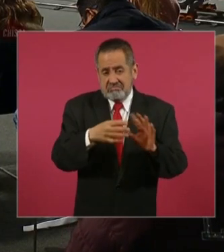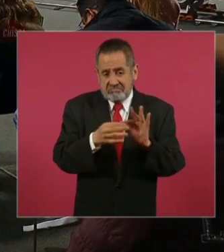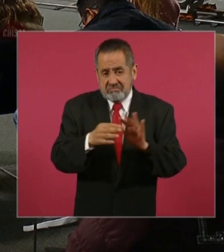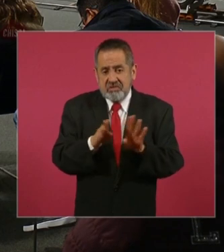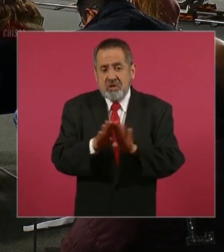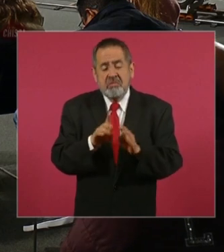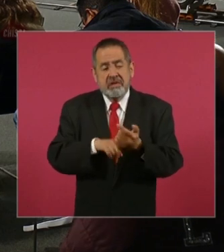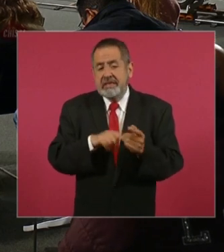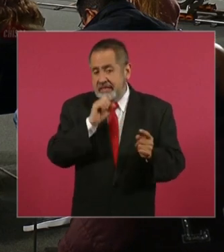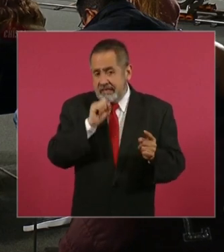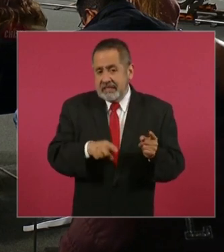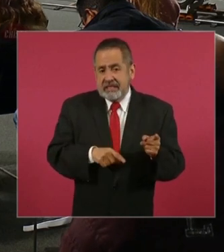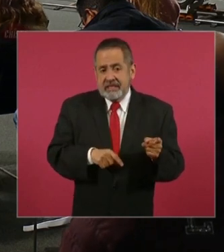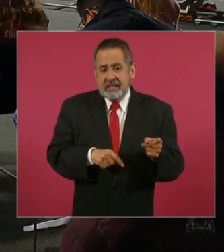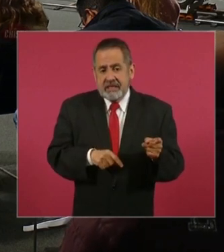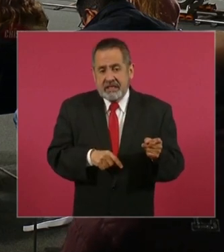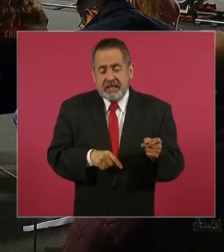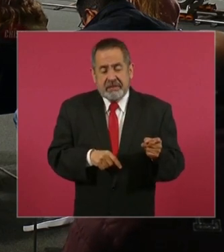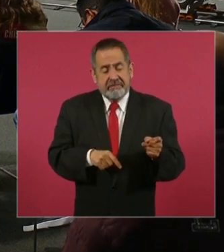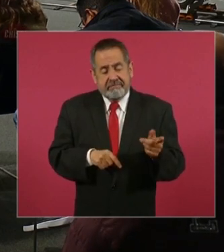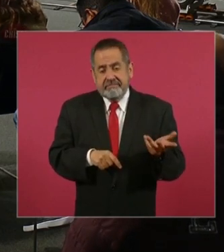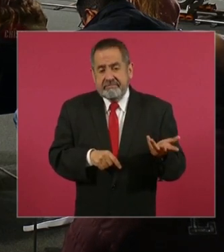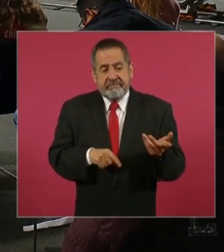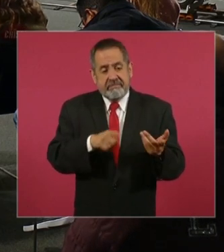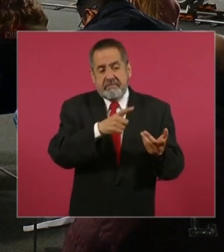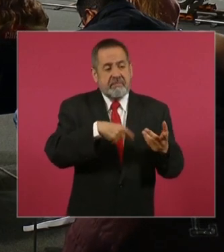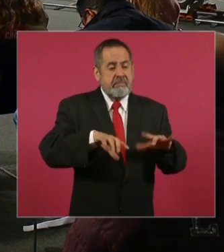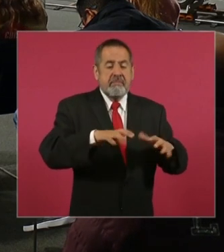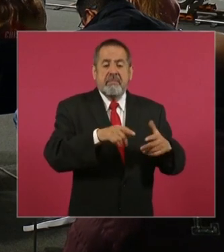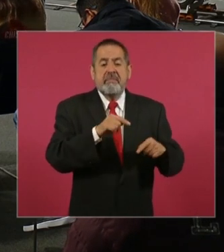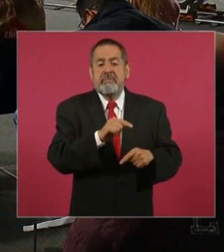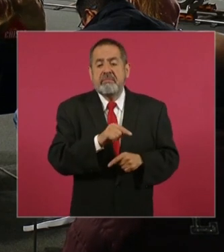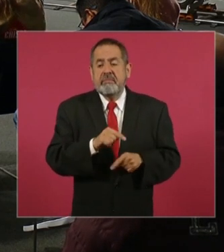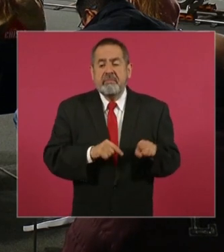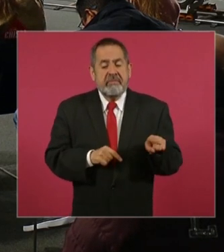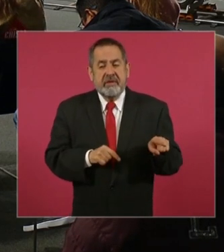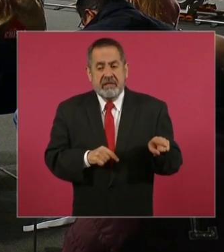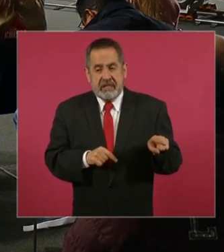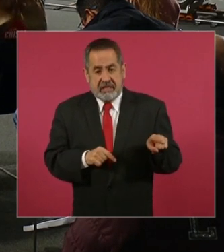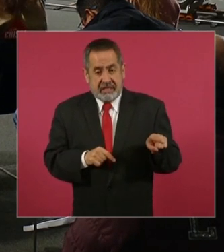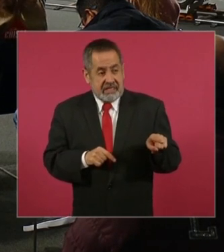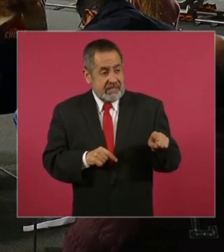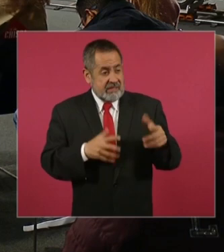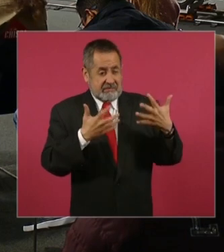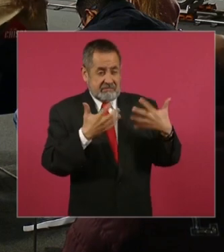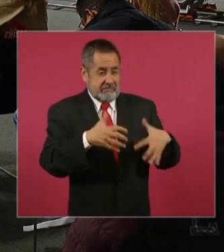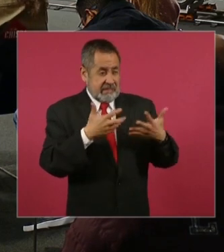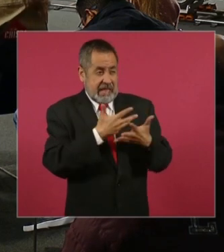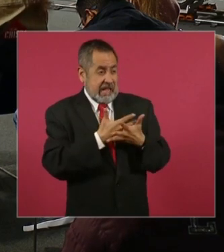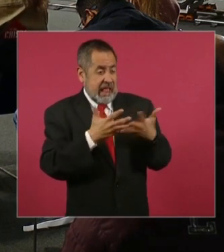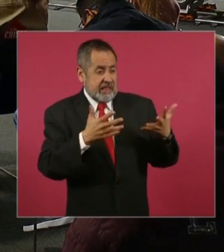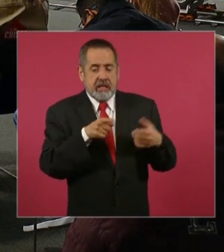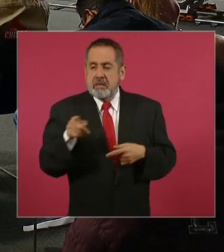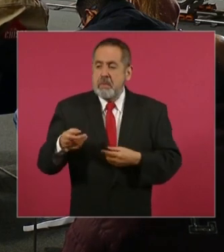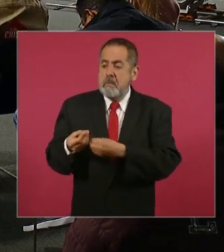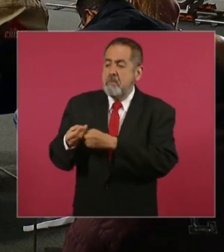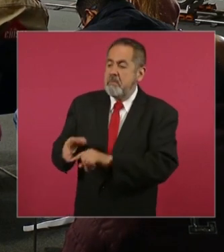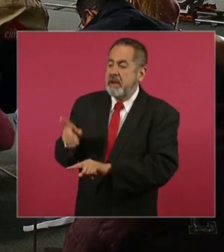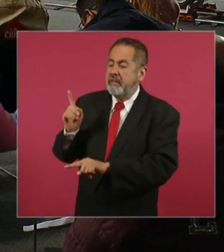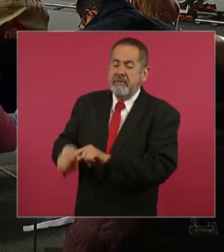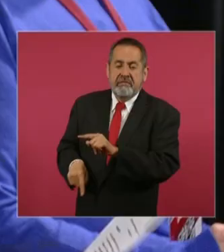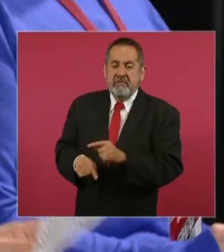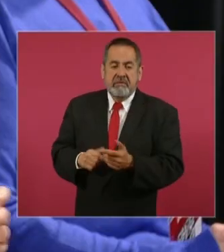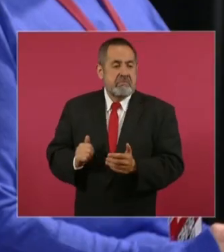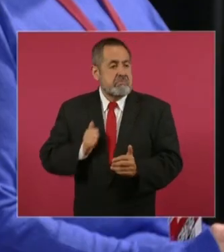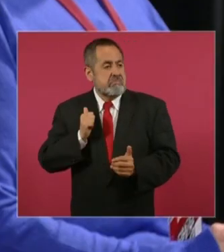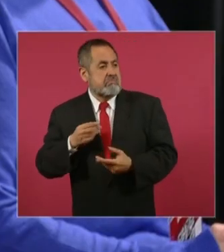cómo también un sector de pues estos productores se vieron afectados. Aquí